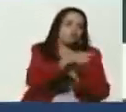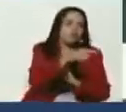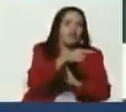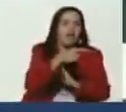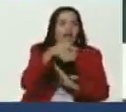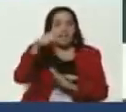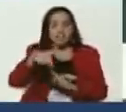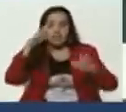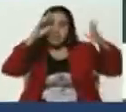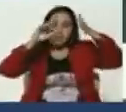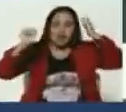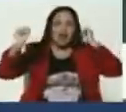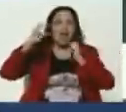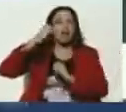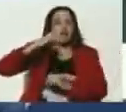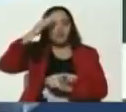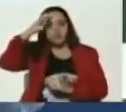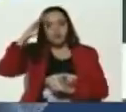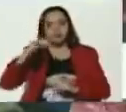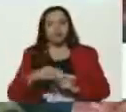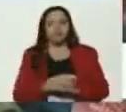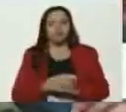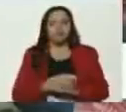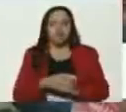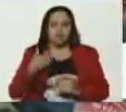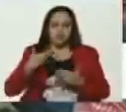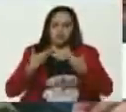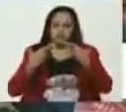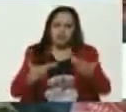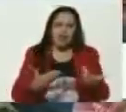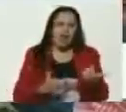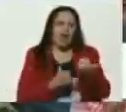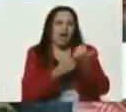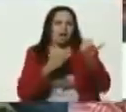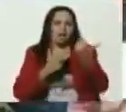aquí y dándole mi solidaridad.